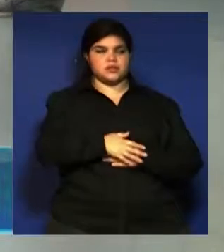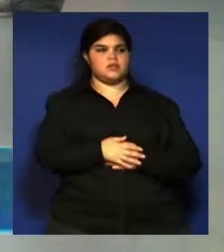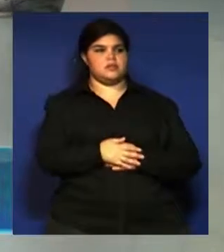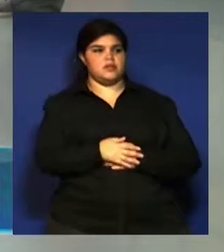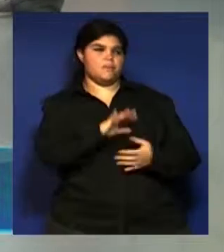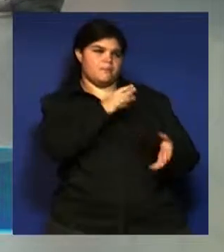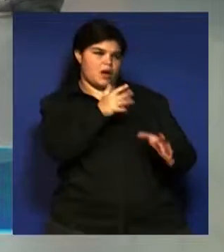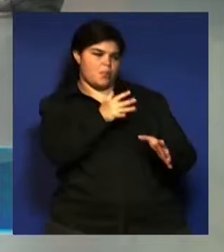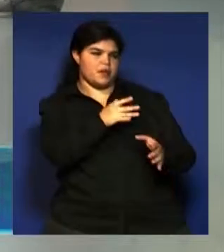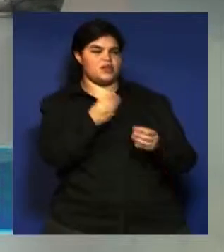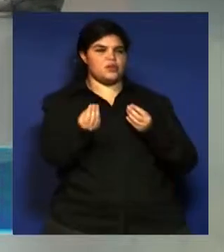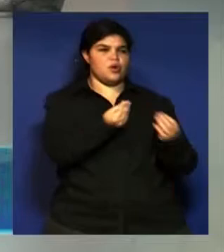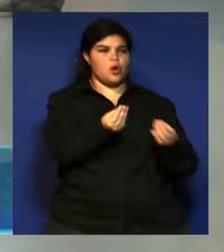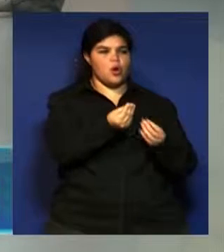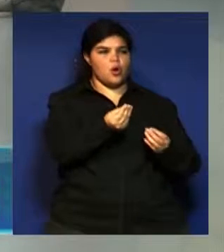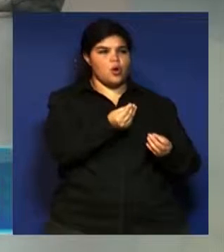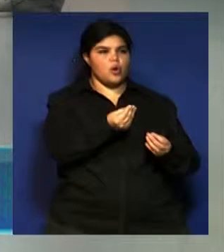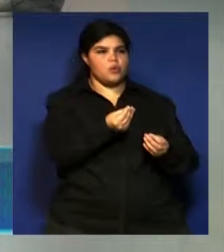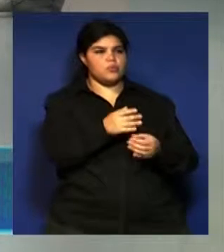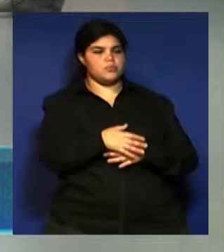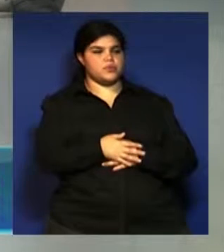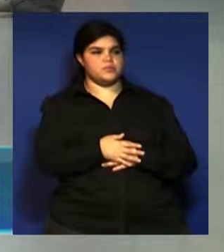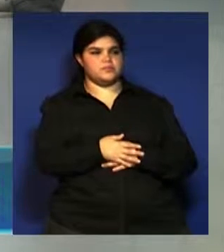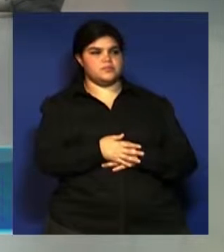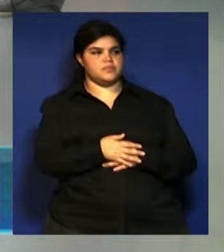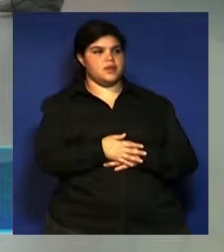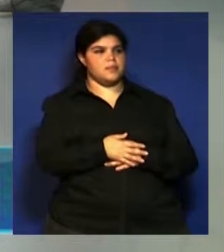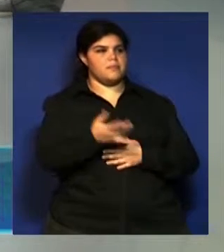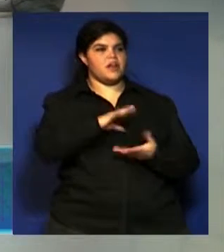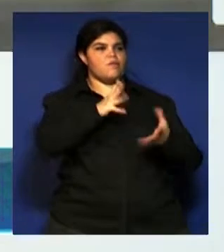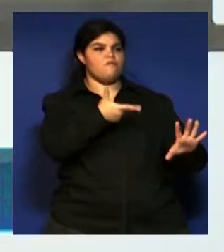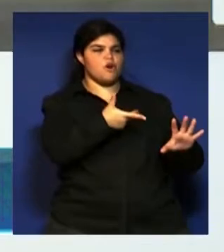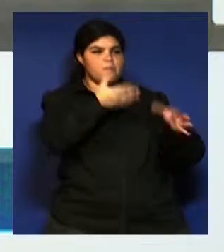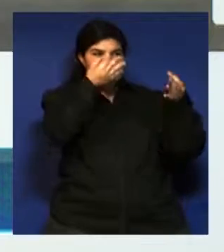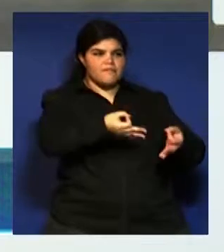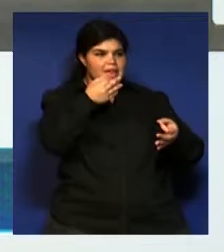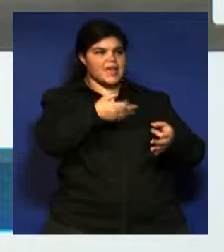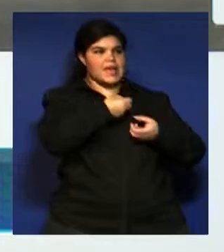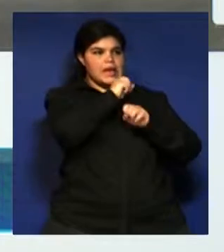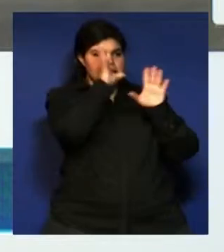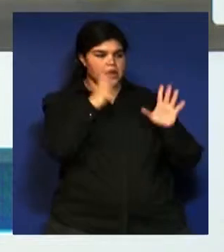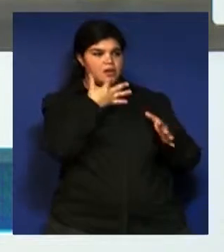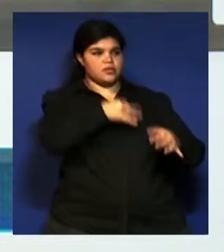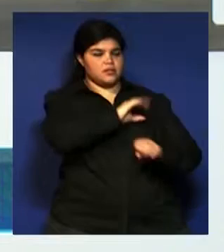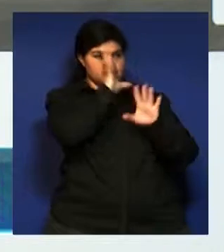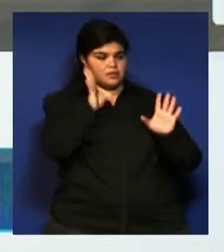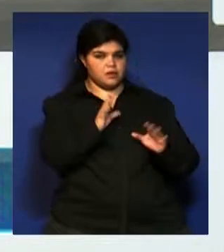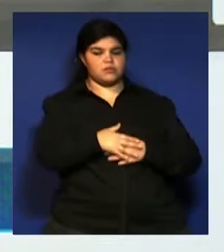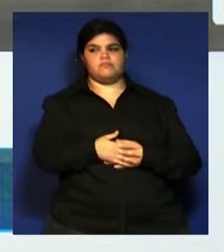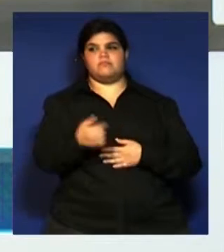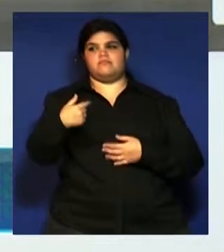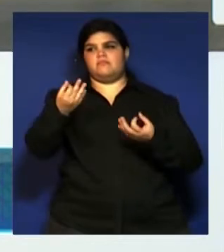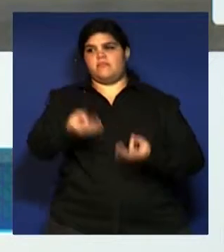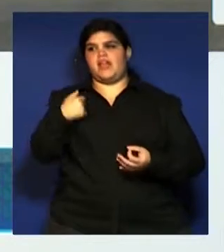o menos, a grandes rasgos, ¿qué escenario habría que plantear para tener un buen sistema de transparencia? Bueno, casi todos, no puedo yo, digamos, plantear